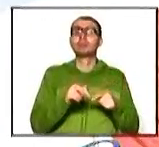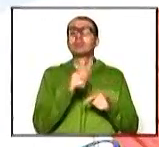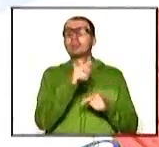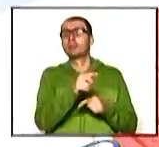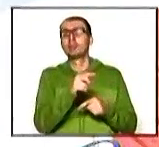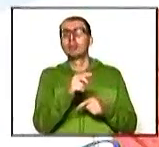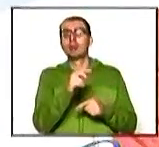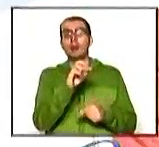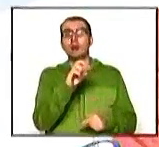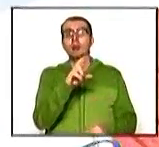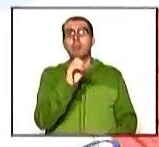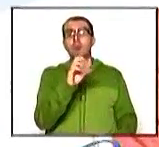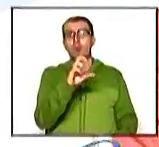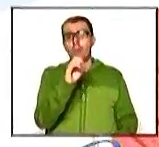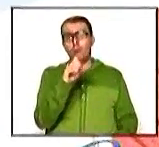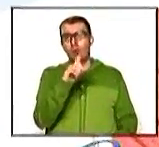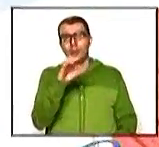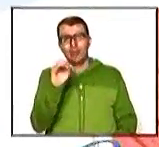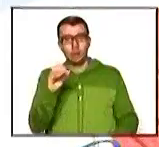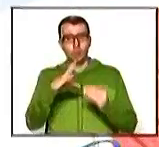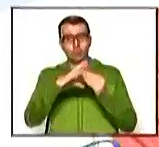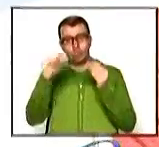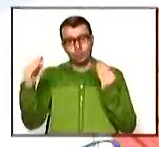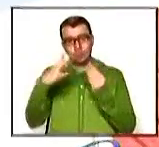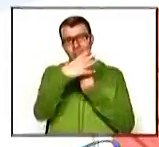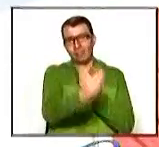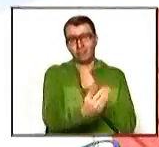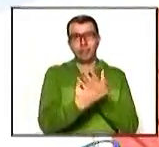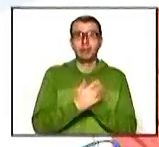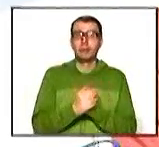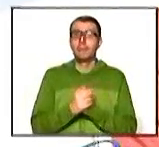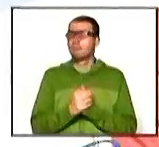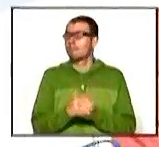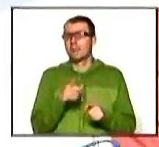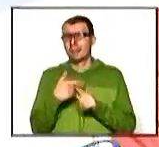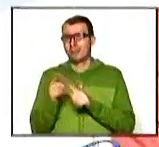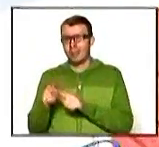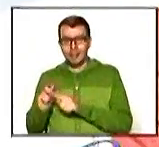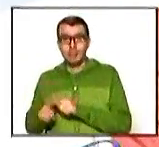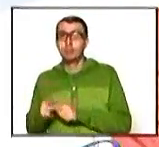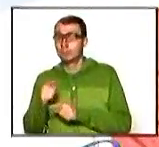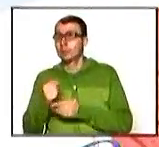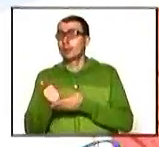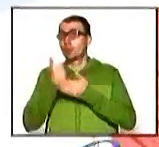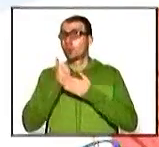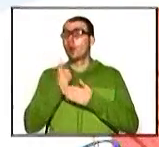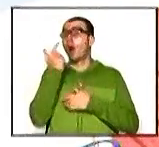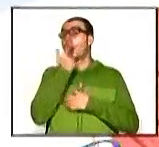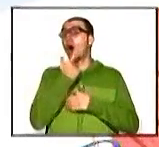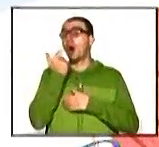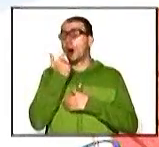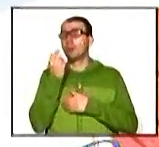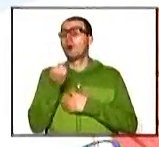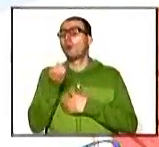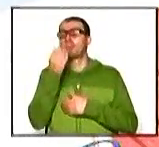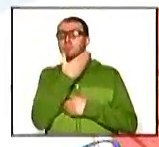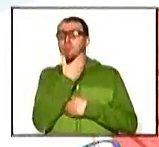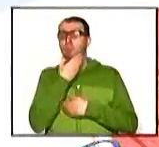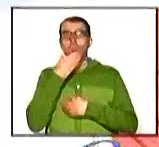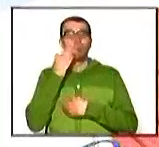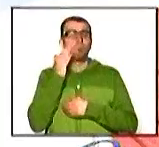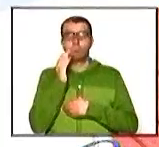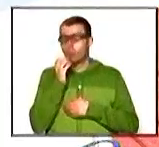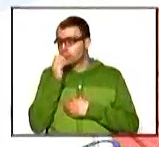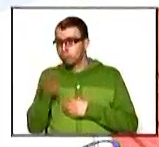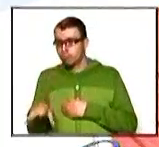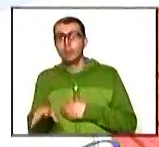tiene sábila, tiene propóleos, y estos componentes son grandes cicatrizantes de la enfermedad de la